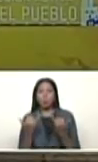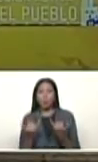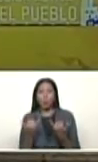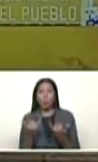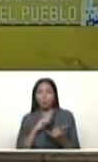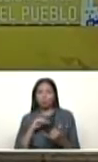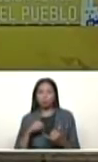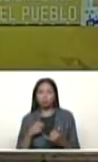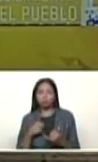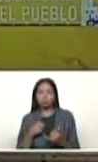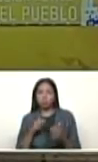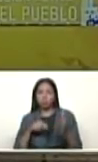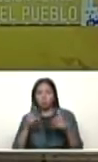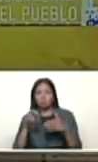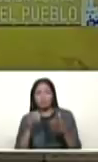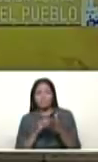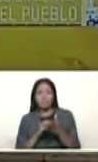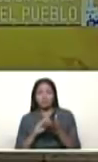que caerle a los 12.000.